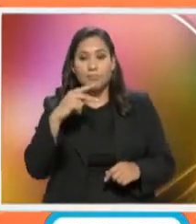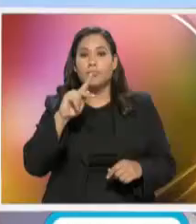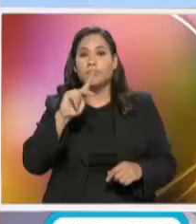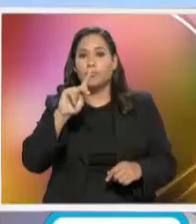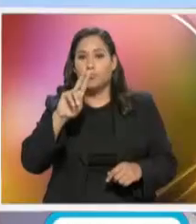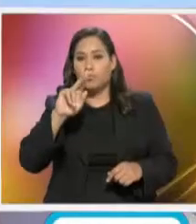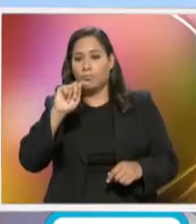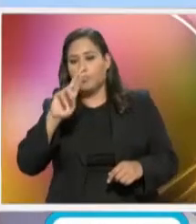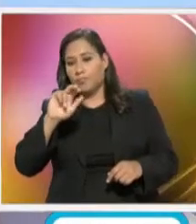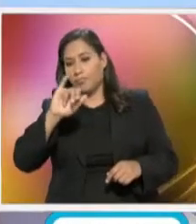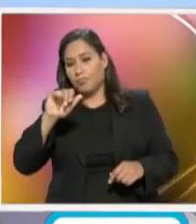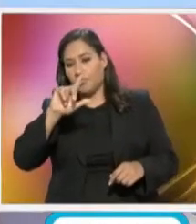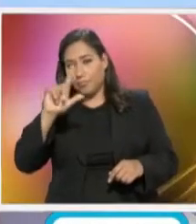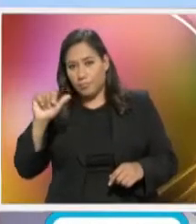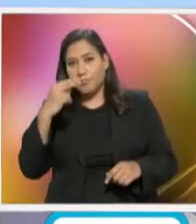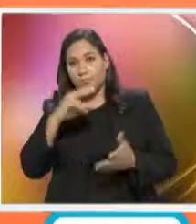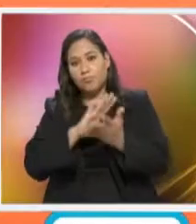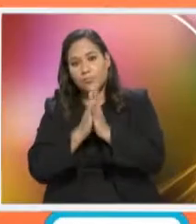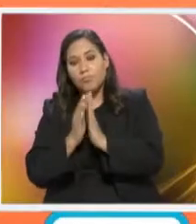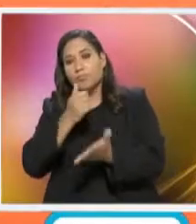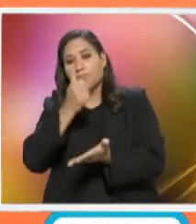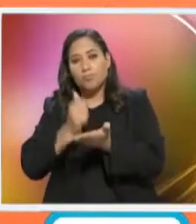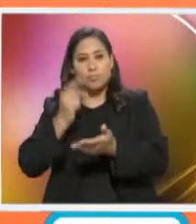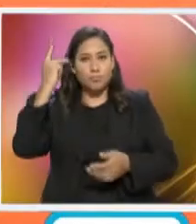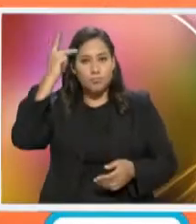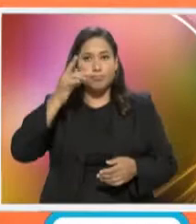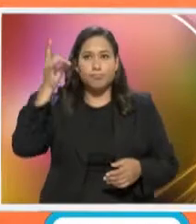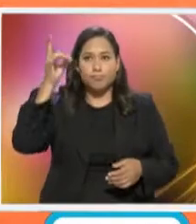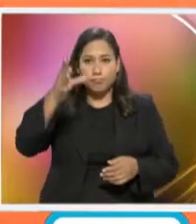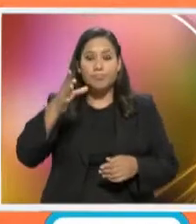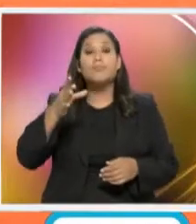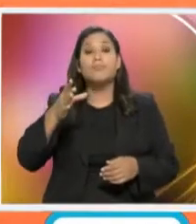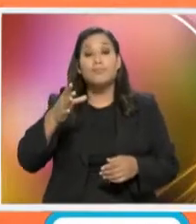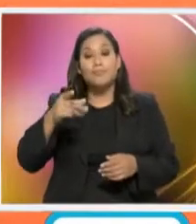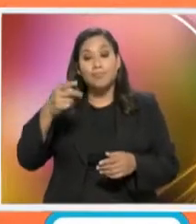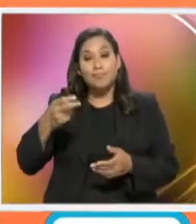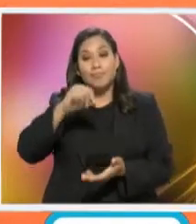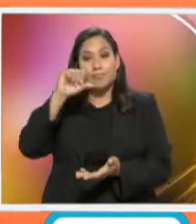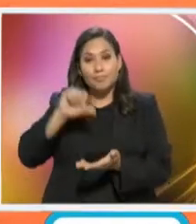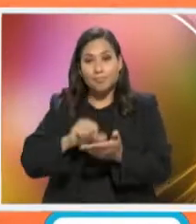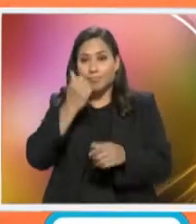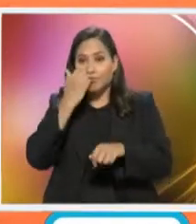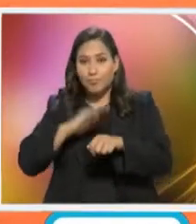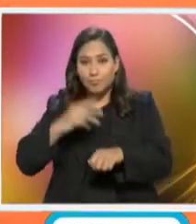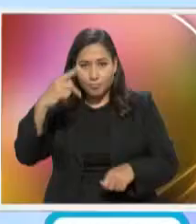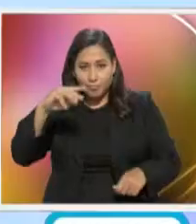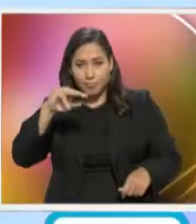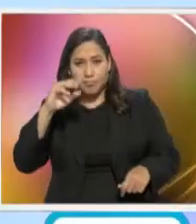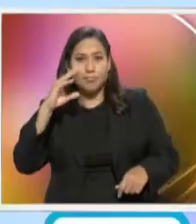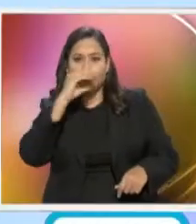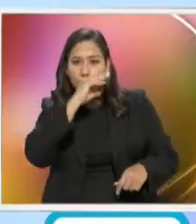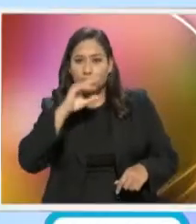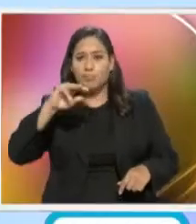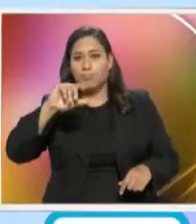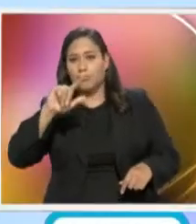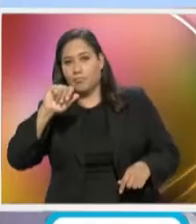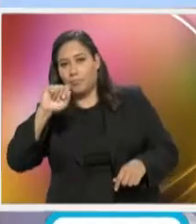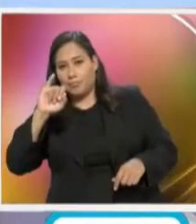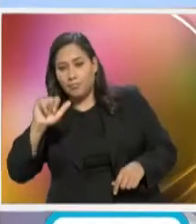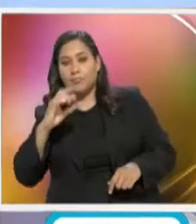Ok, eso... Su nombre significa Ciudad del Príncipe Vencedor y es considerada la capital administrativa de Malasia. Se fundó en octubre